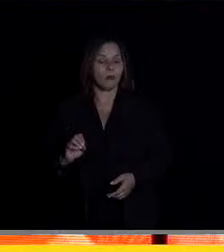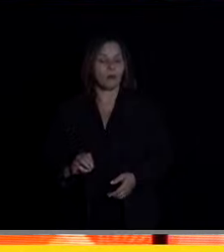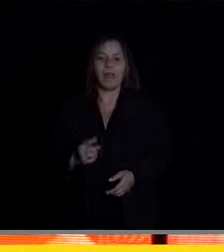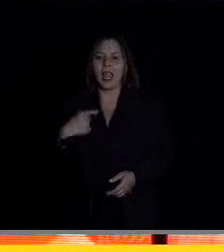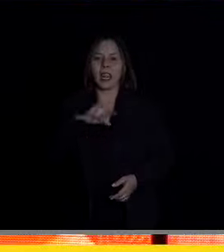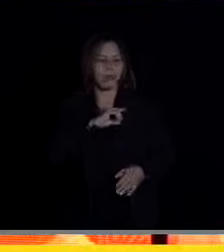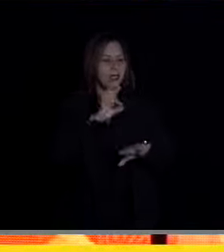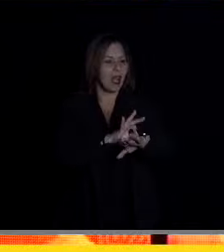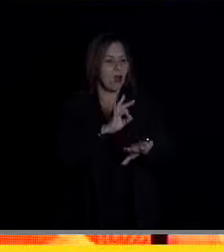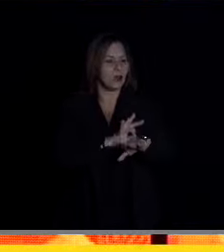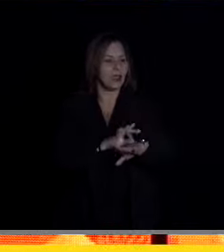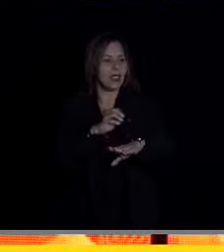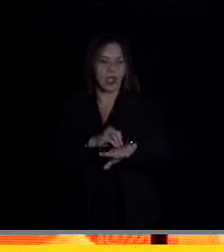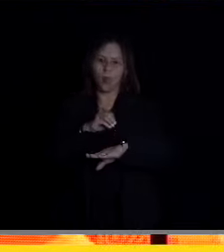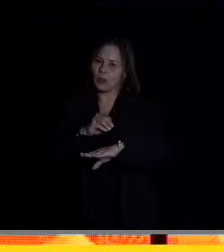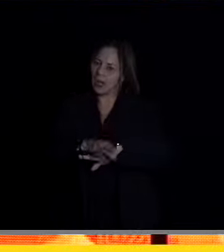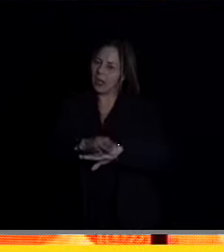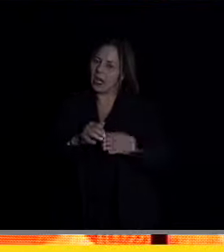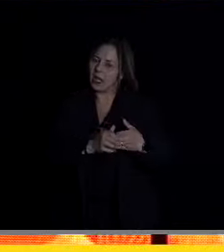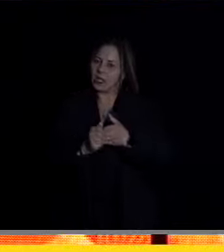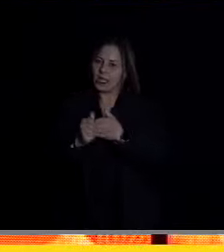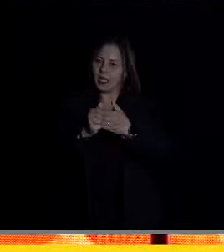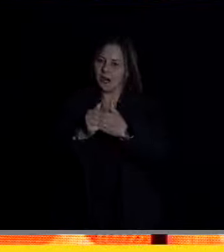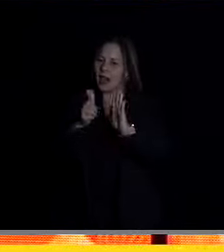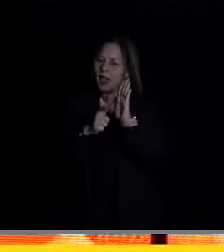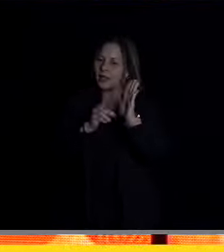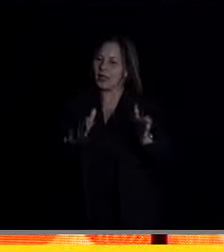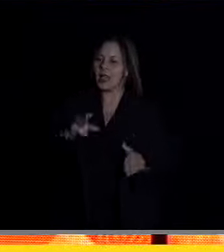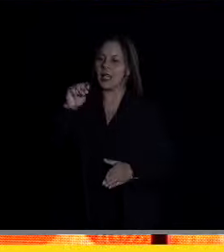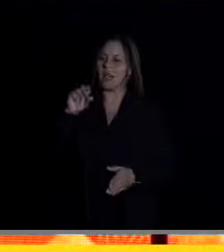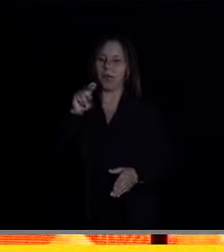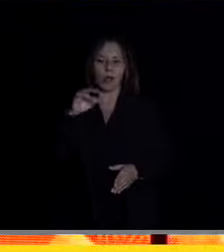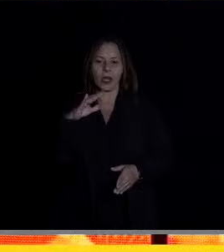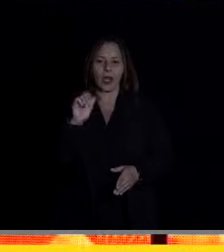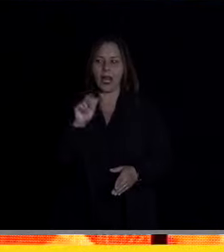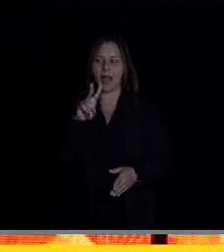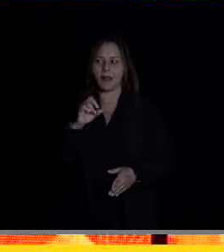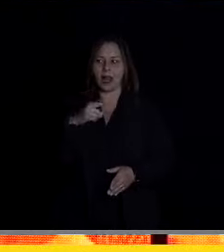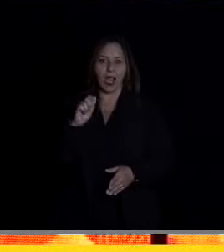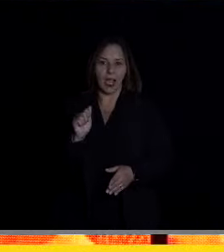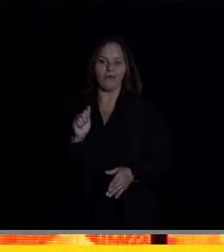Y nuestras oficinas asesoras, dirigidas por la licenciada Mónica Vega. Gracias, Mónica.